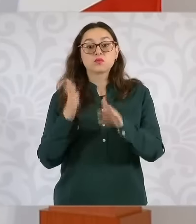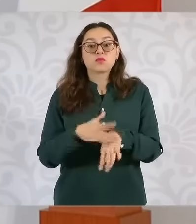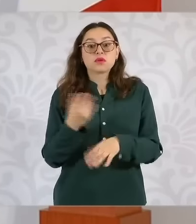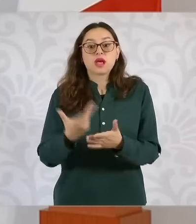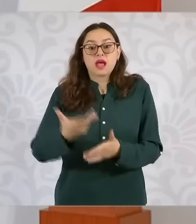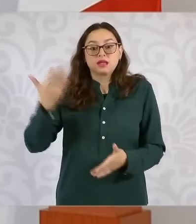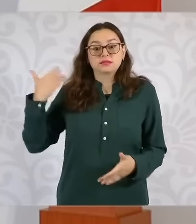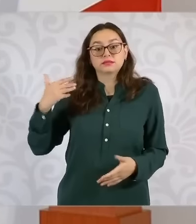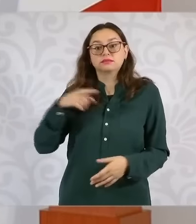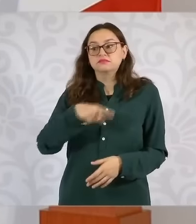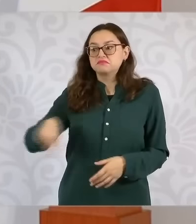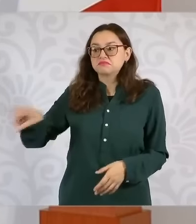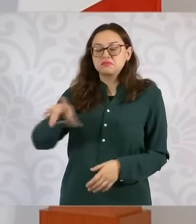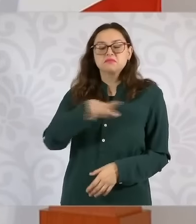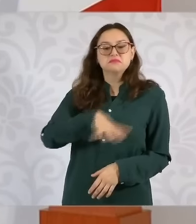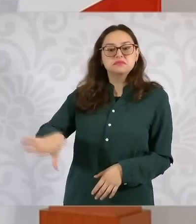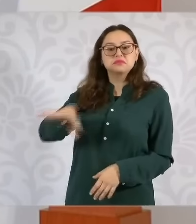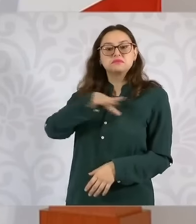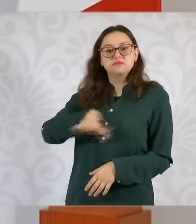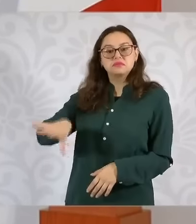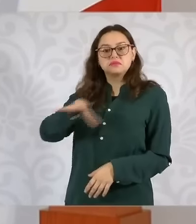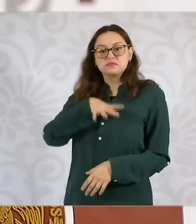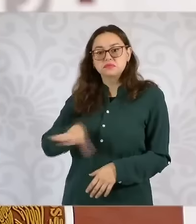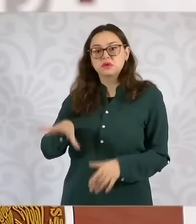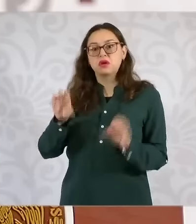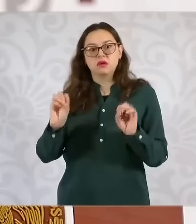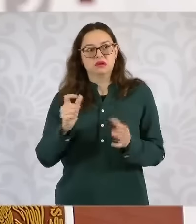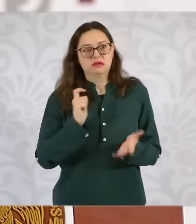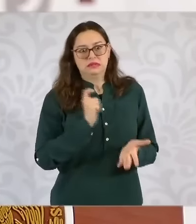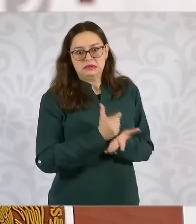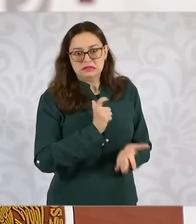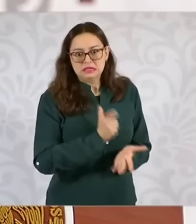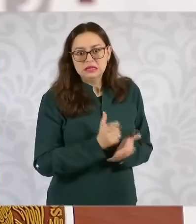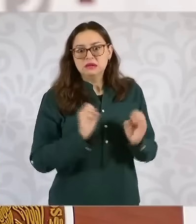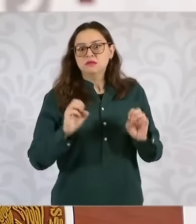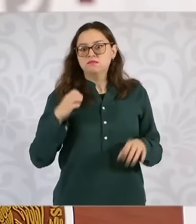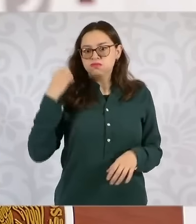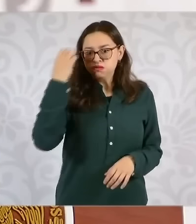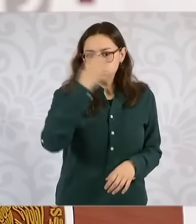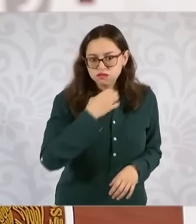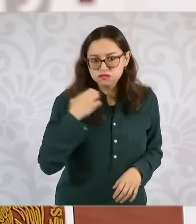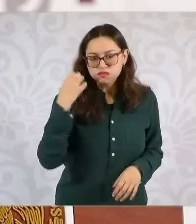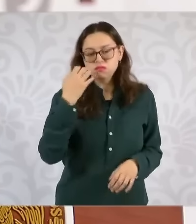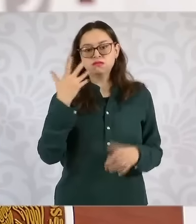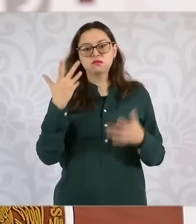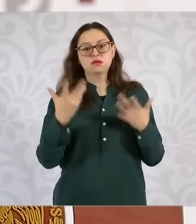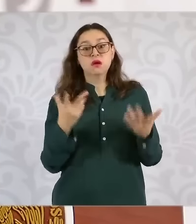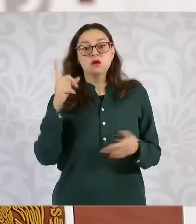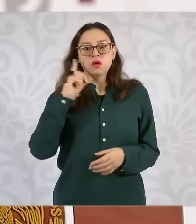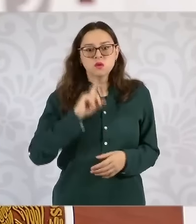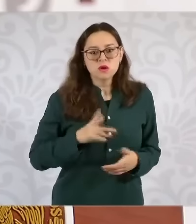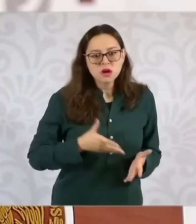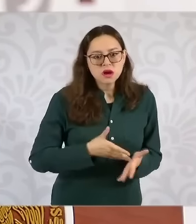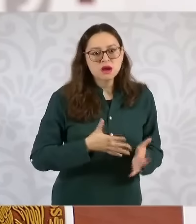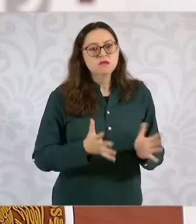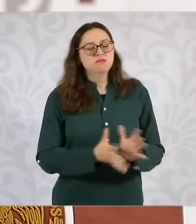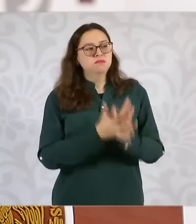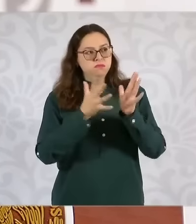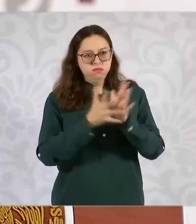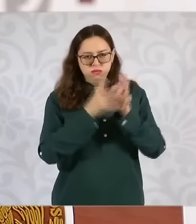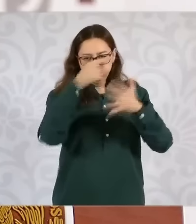por otras universidades o que los costos o que los exámenes de admisión o el hecho de ser mujeres o de participar o